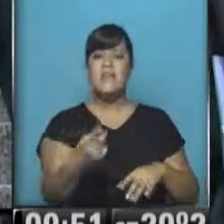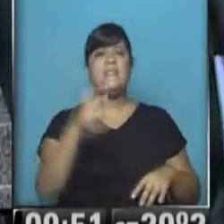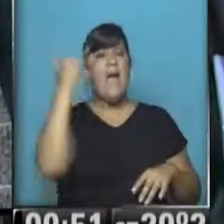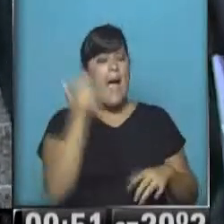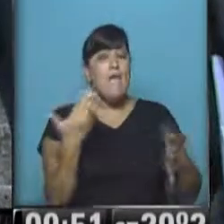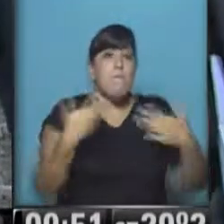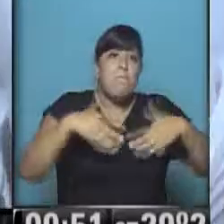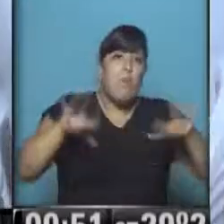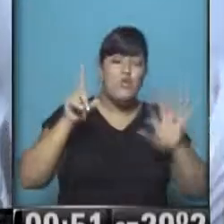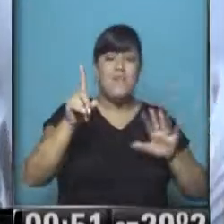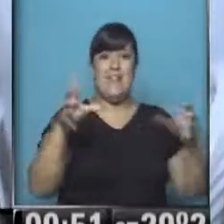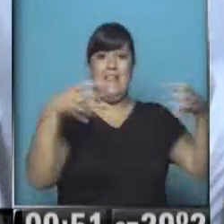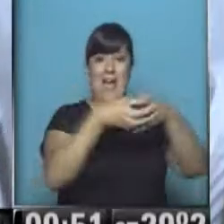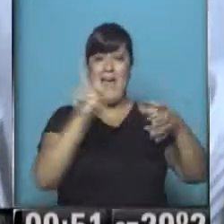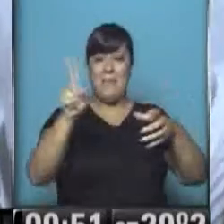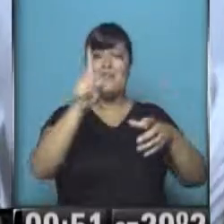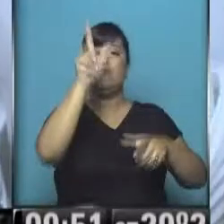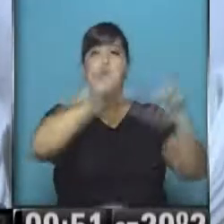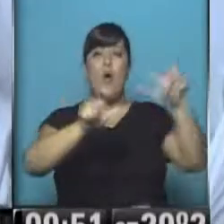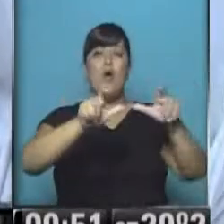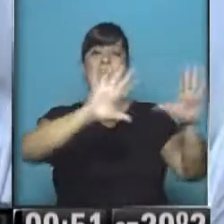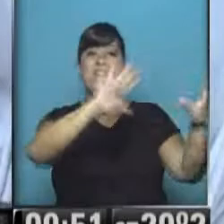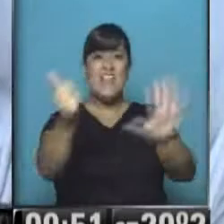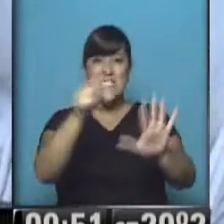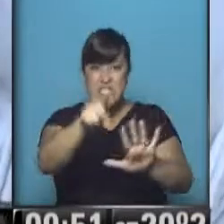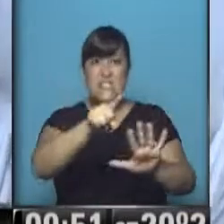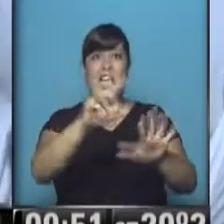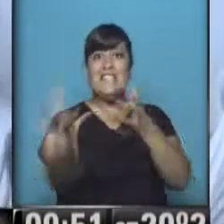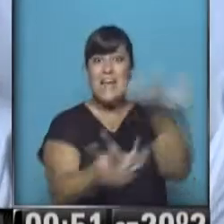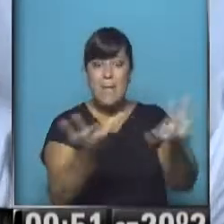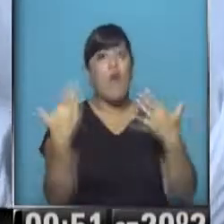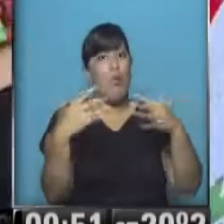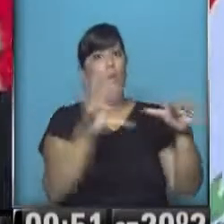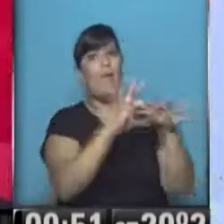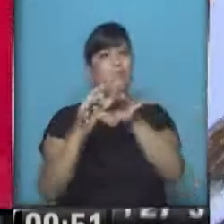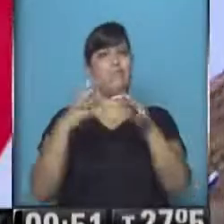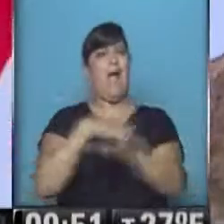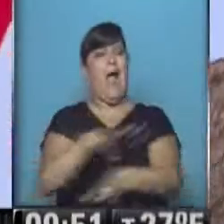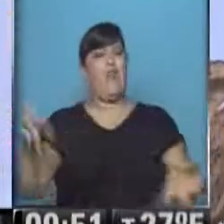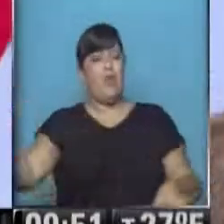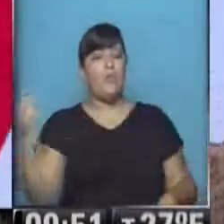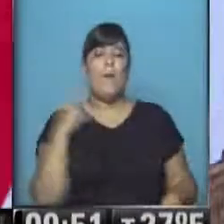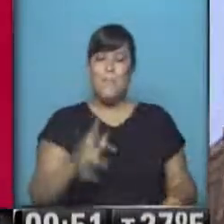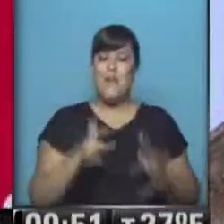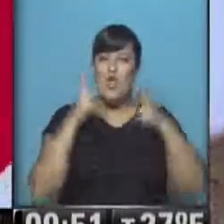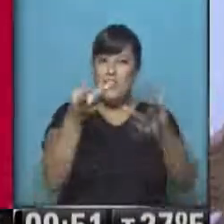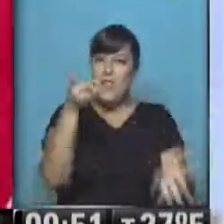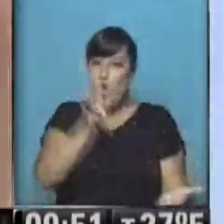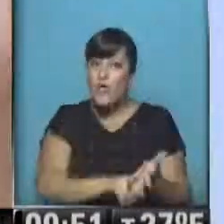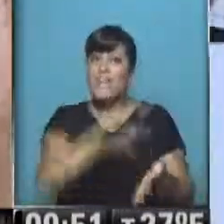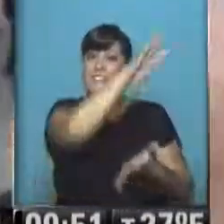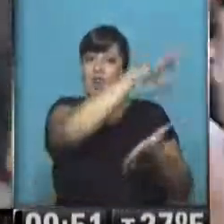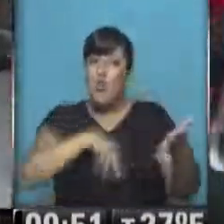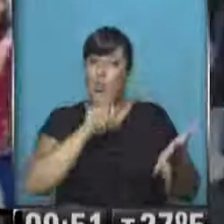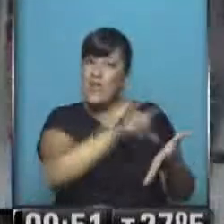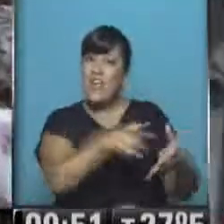posibilidad que 16 de los cadáveres calcinados hallados en el basurero podían pertenecer a los estudiantes reiteramos el comunicado que